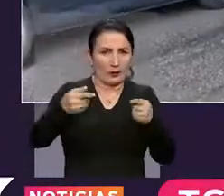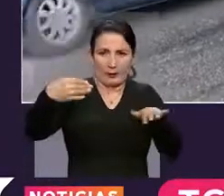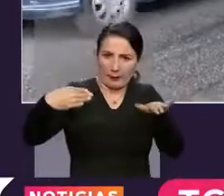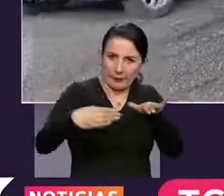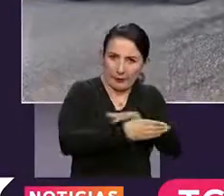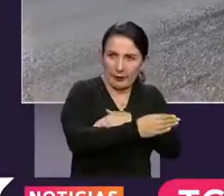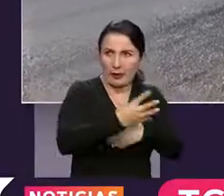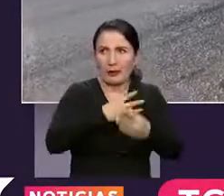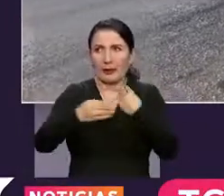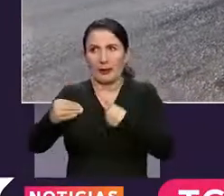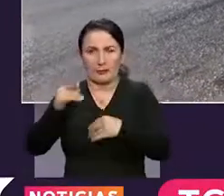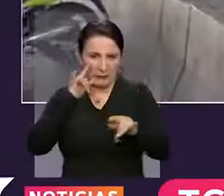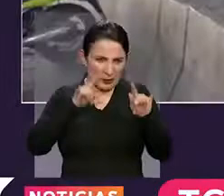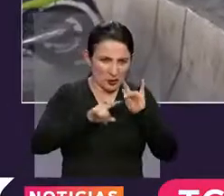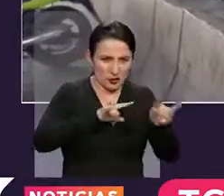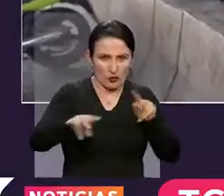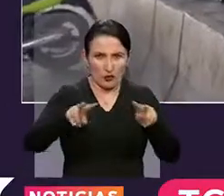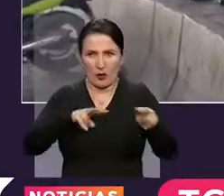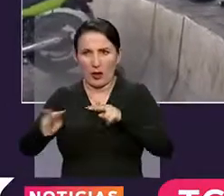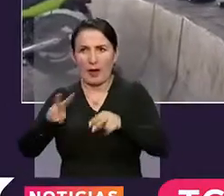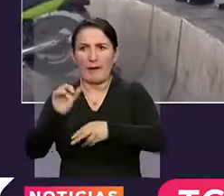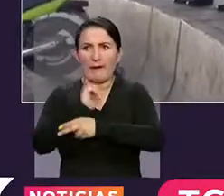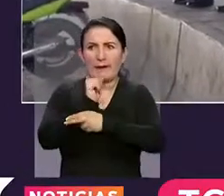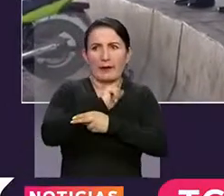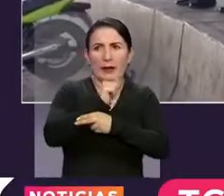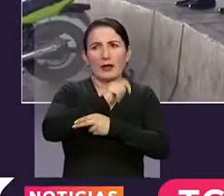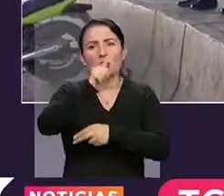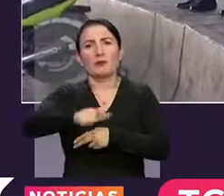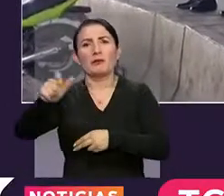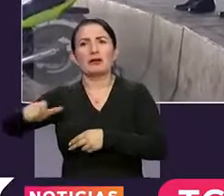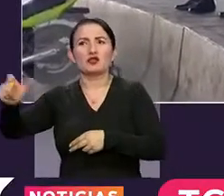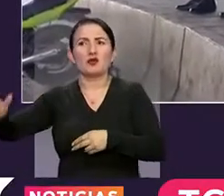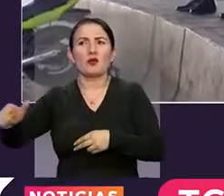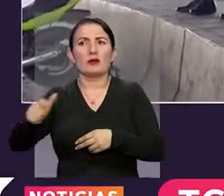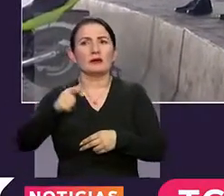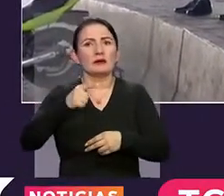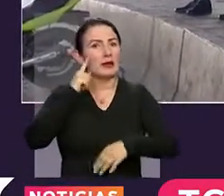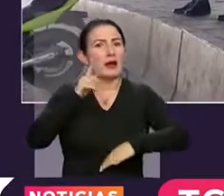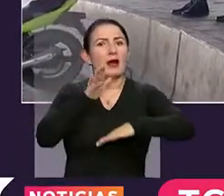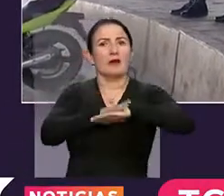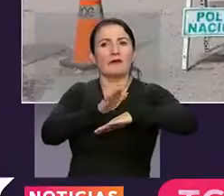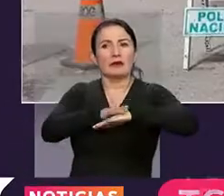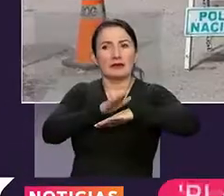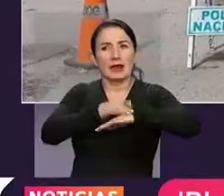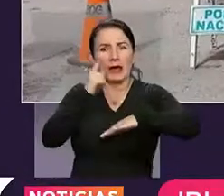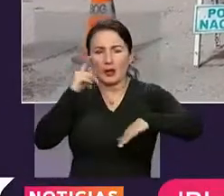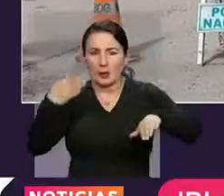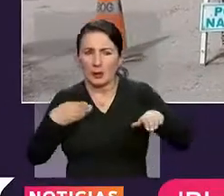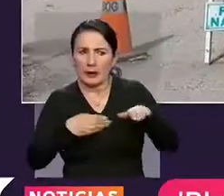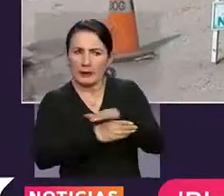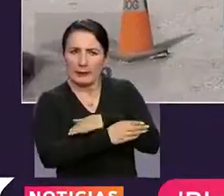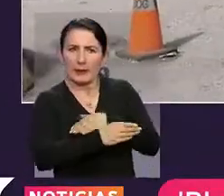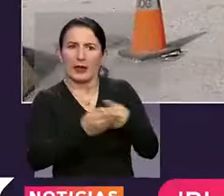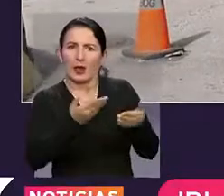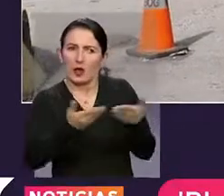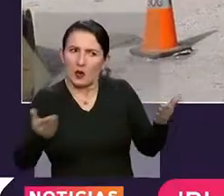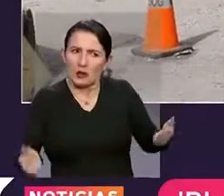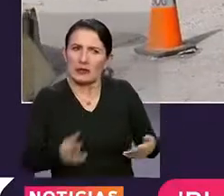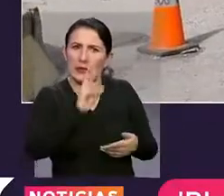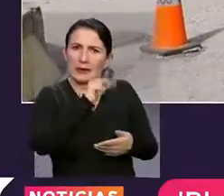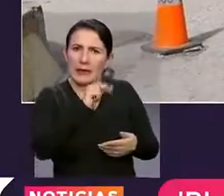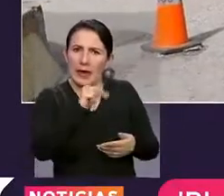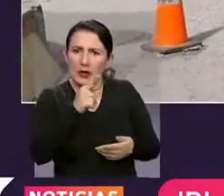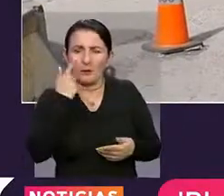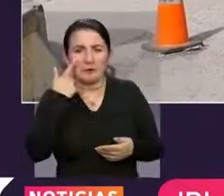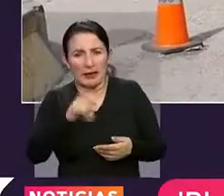mediante registros visuales a vehículos y a personas, advertirnos de cualquier ingreso de elemento o persona